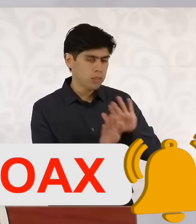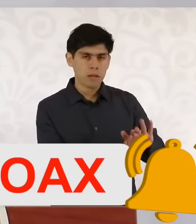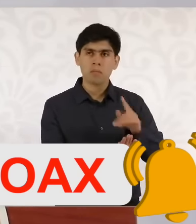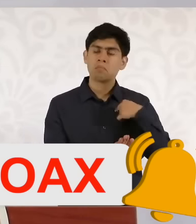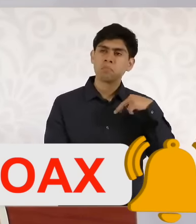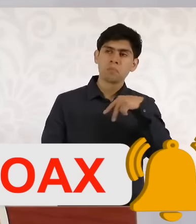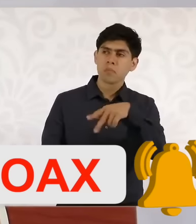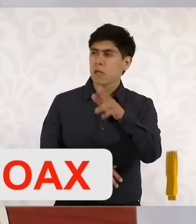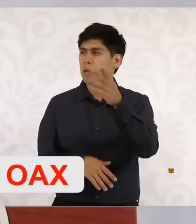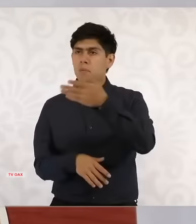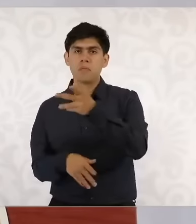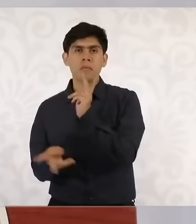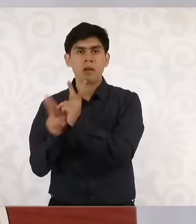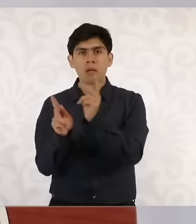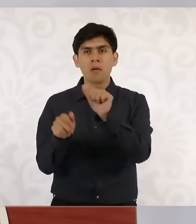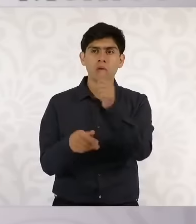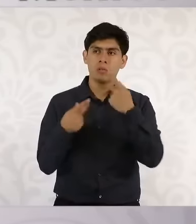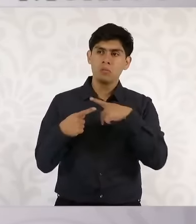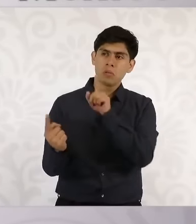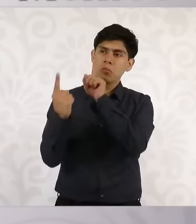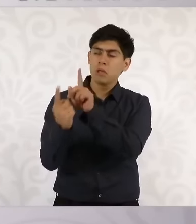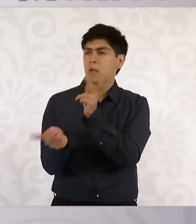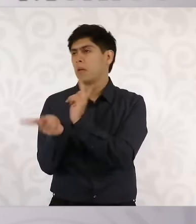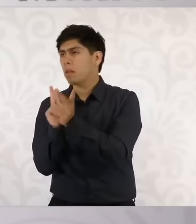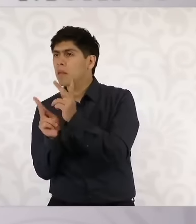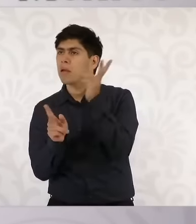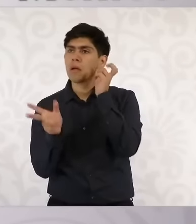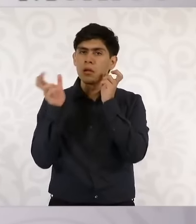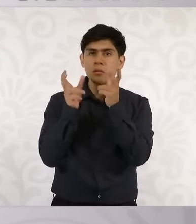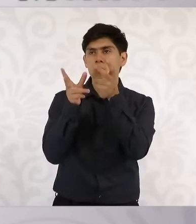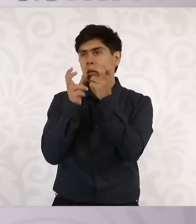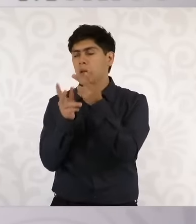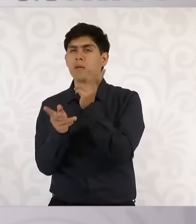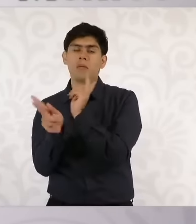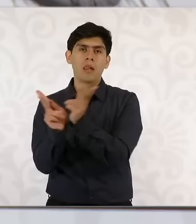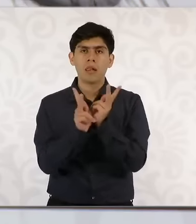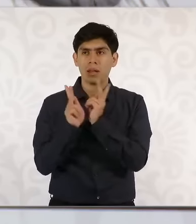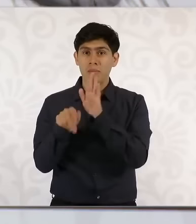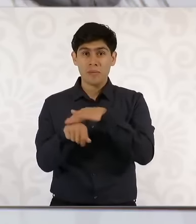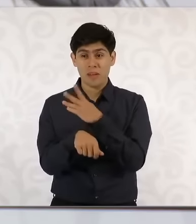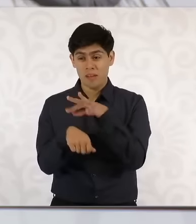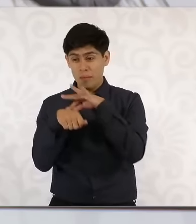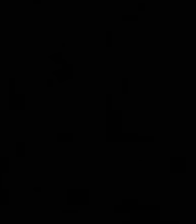hablar con la gente, platicar, escuchar, porque es otra realidad.